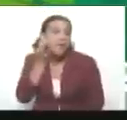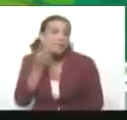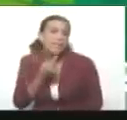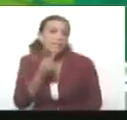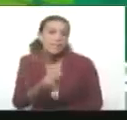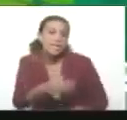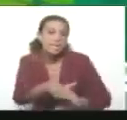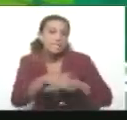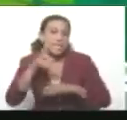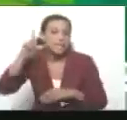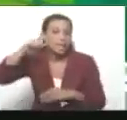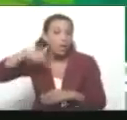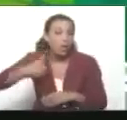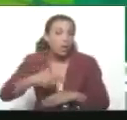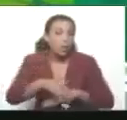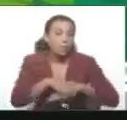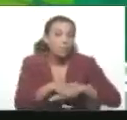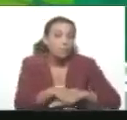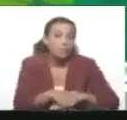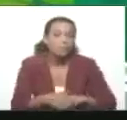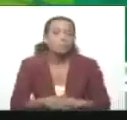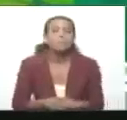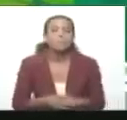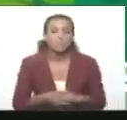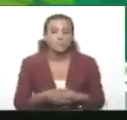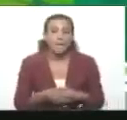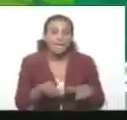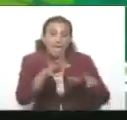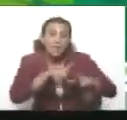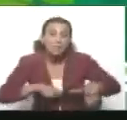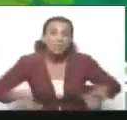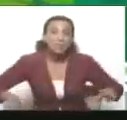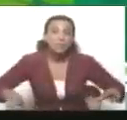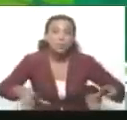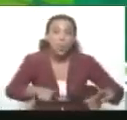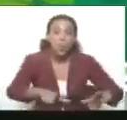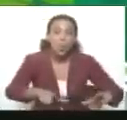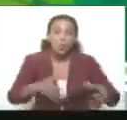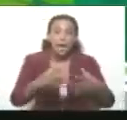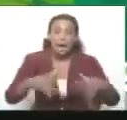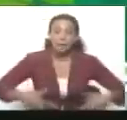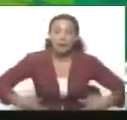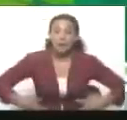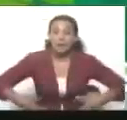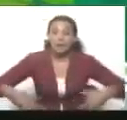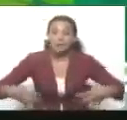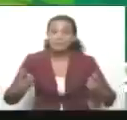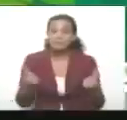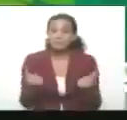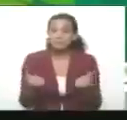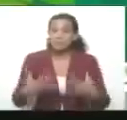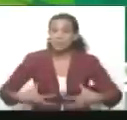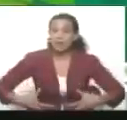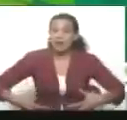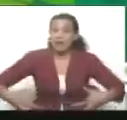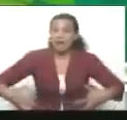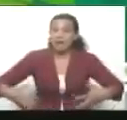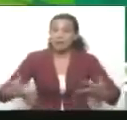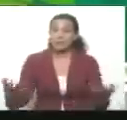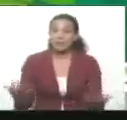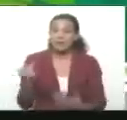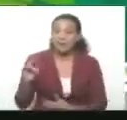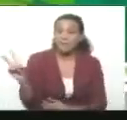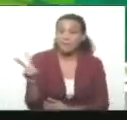dice Bueno esta zona está llena de grandes riquezas de grandes